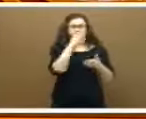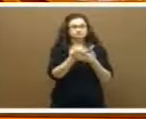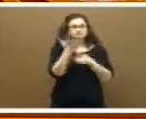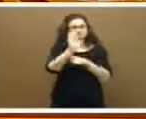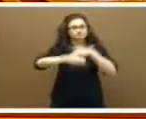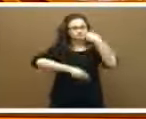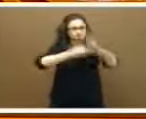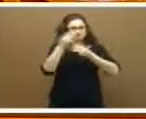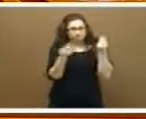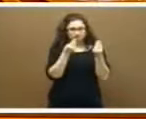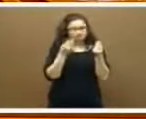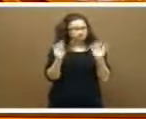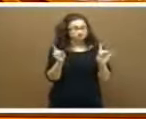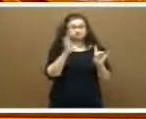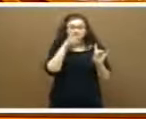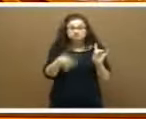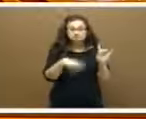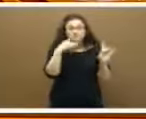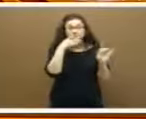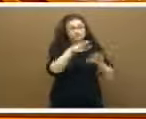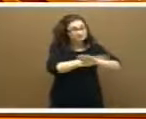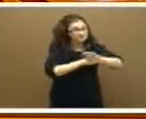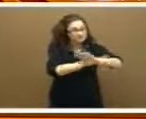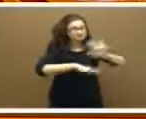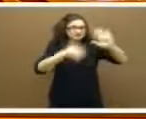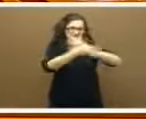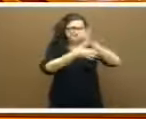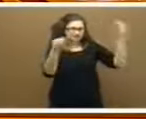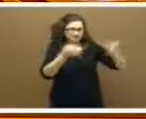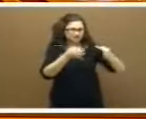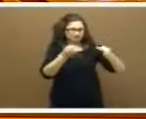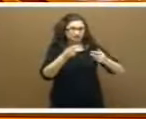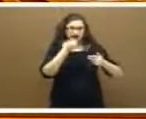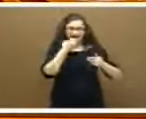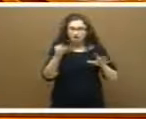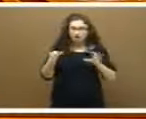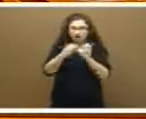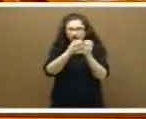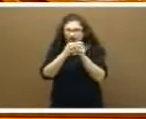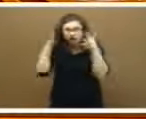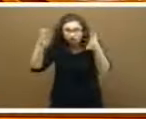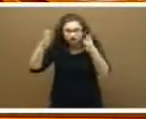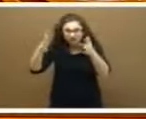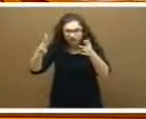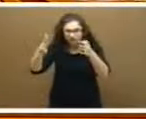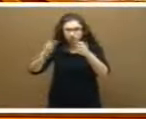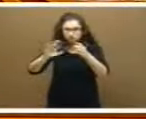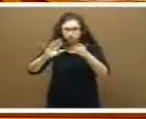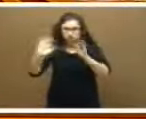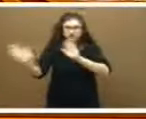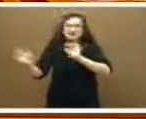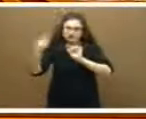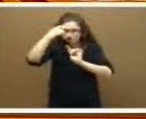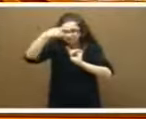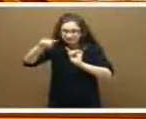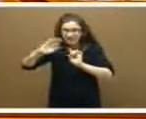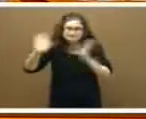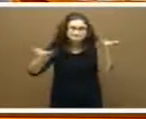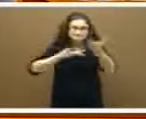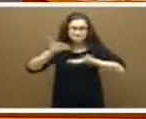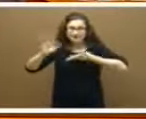hace. En realidad, gobernar supone también eso, pisar los foros hostiles, los foros difíciles, pero desde luego es imprescindible la participación